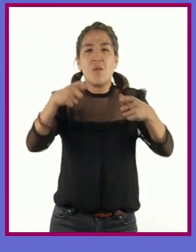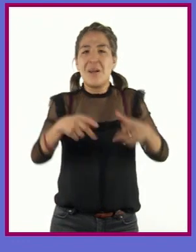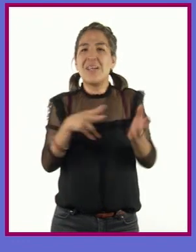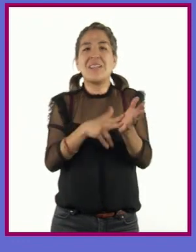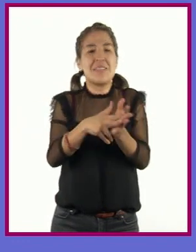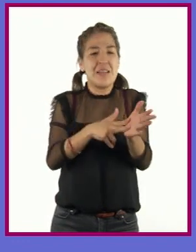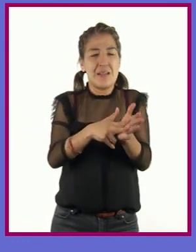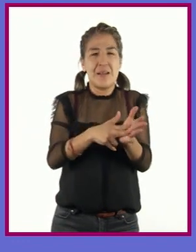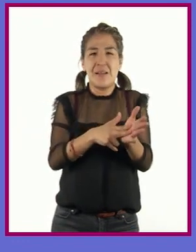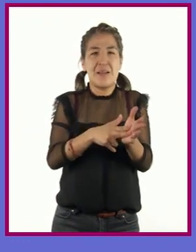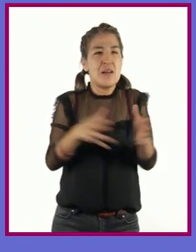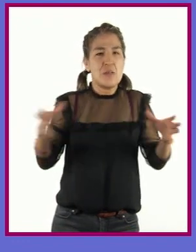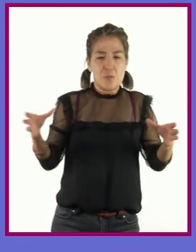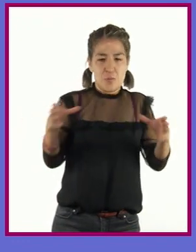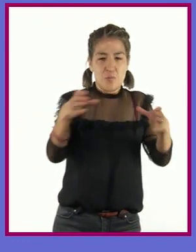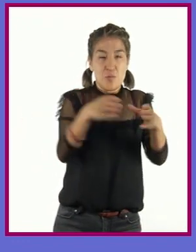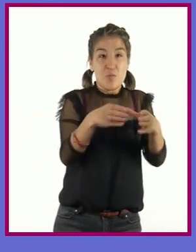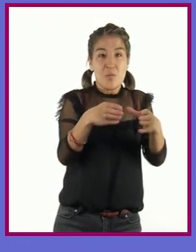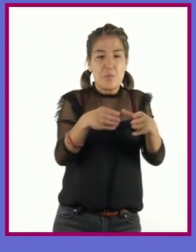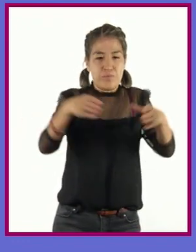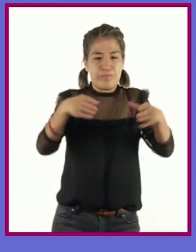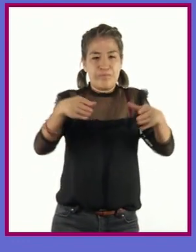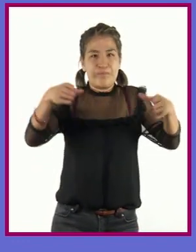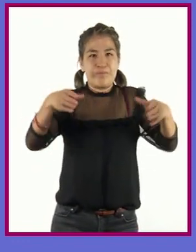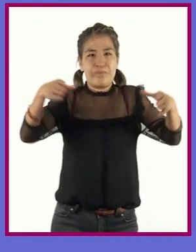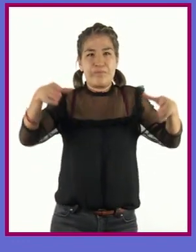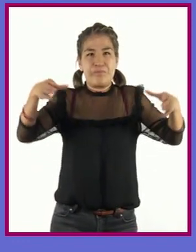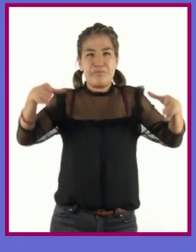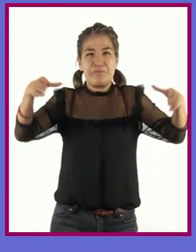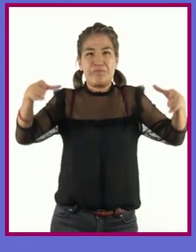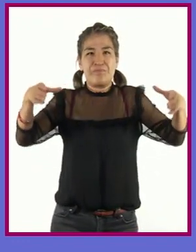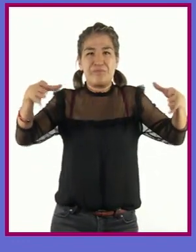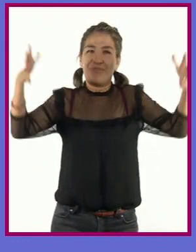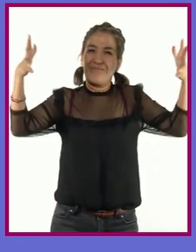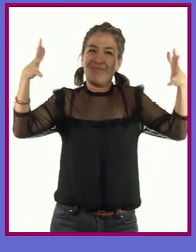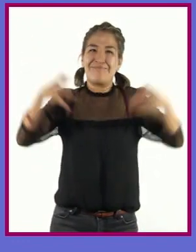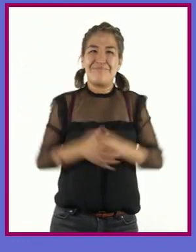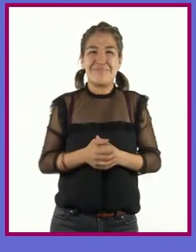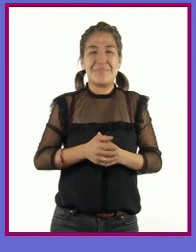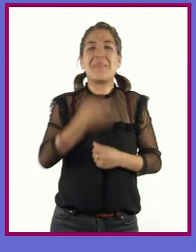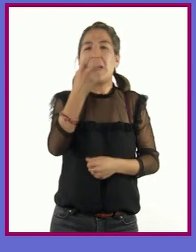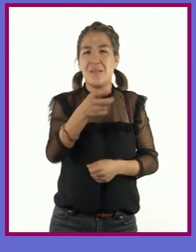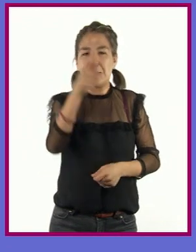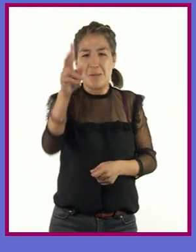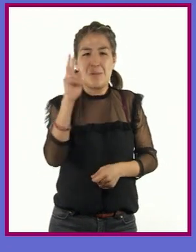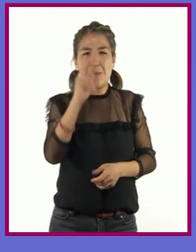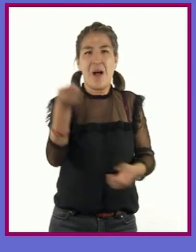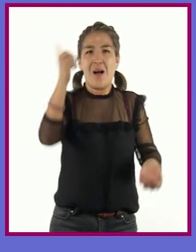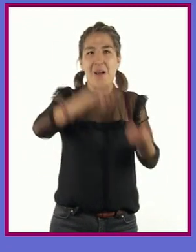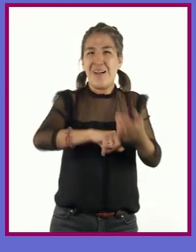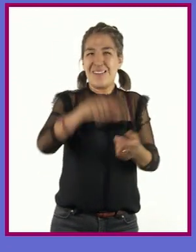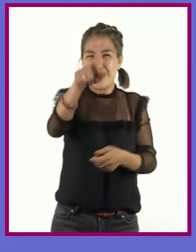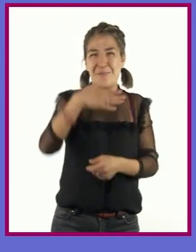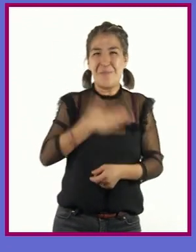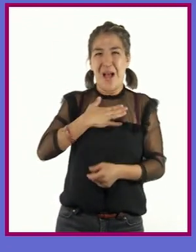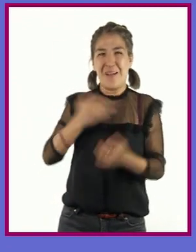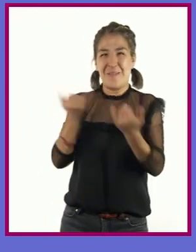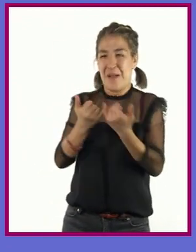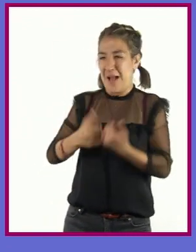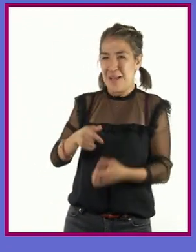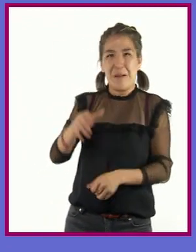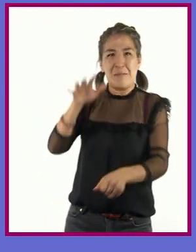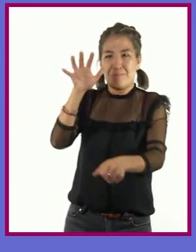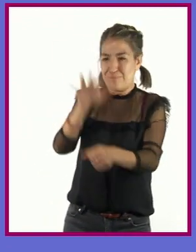mismo, con lo que se va haciendo más grande y más grande y más grande y... ¿Te has fijado cómo se va todo al desagüe cuando destapas un